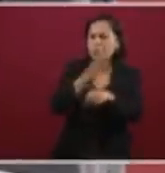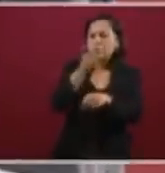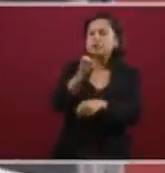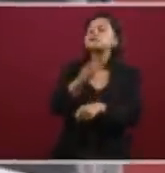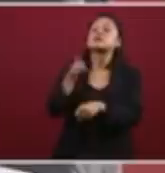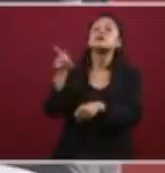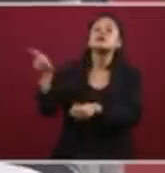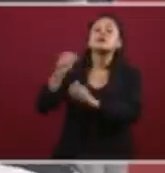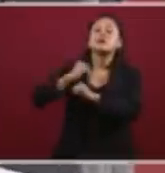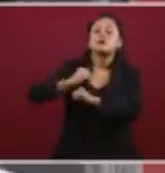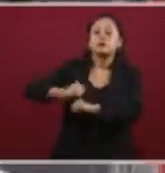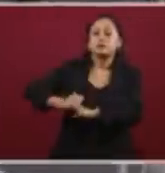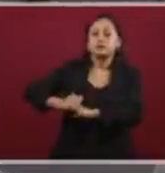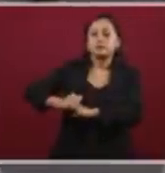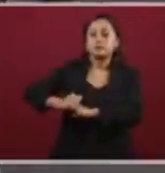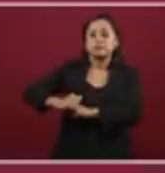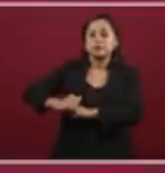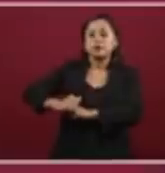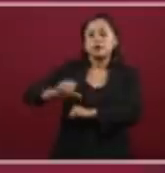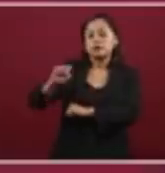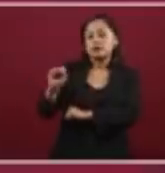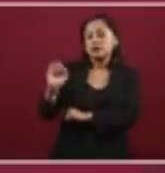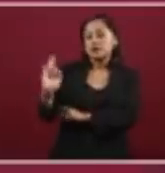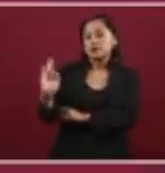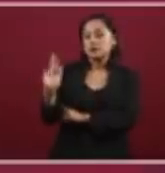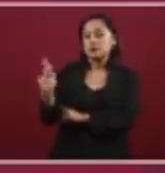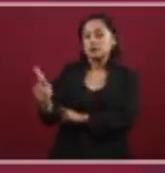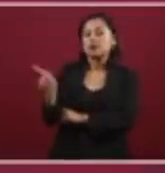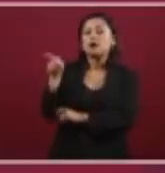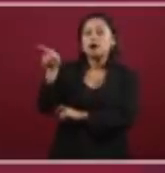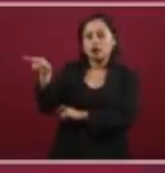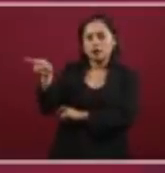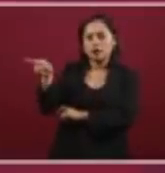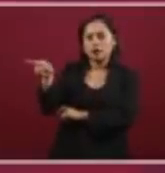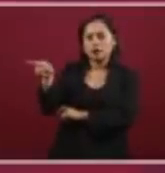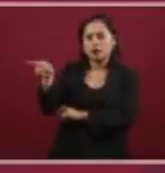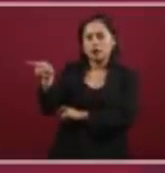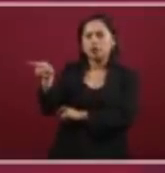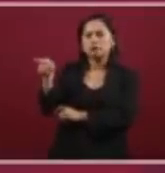la secretaría de la función pública